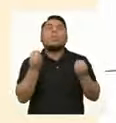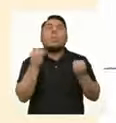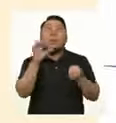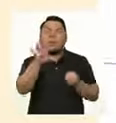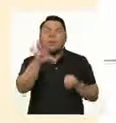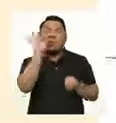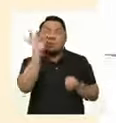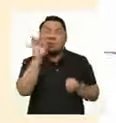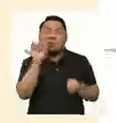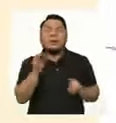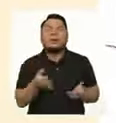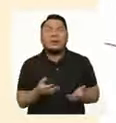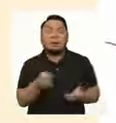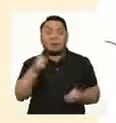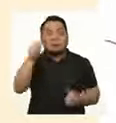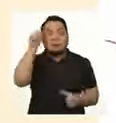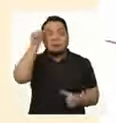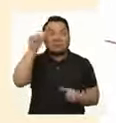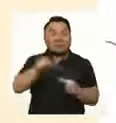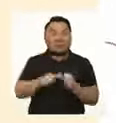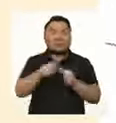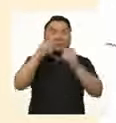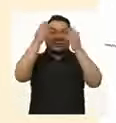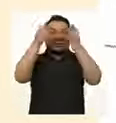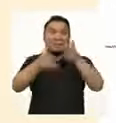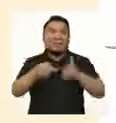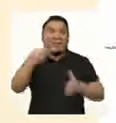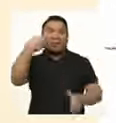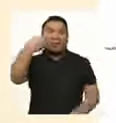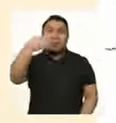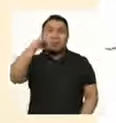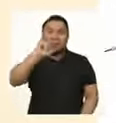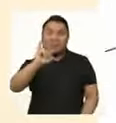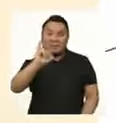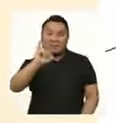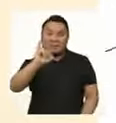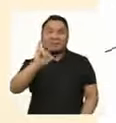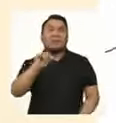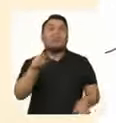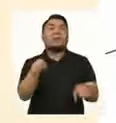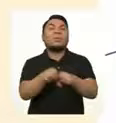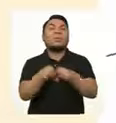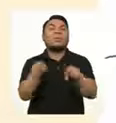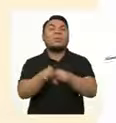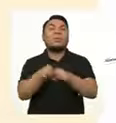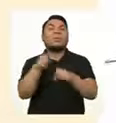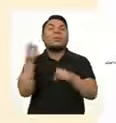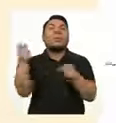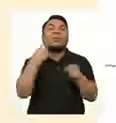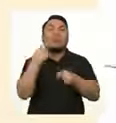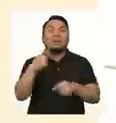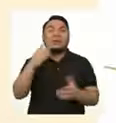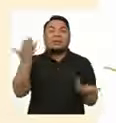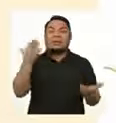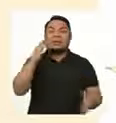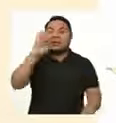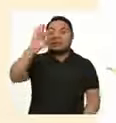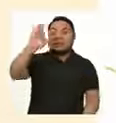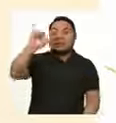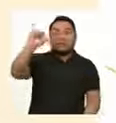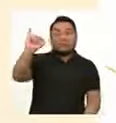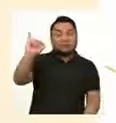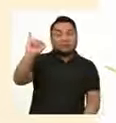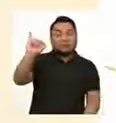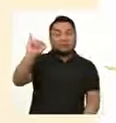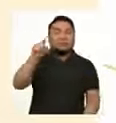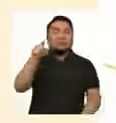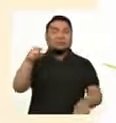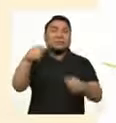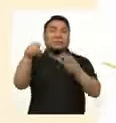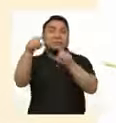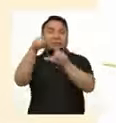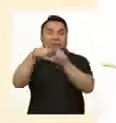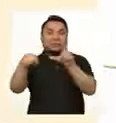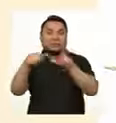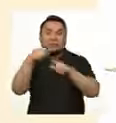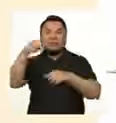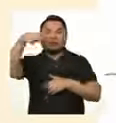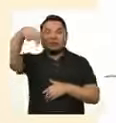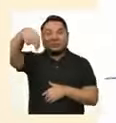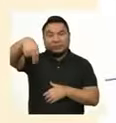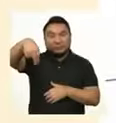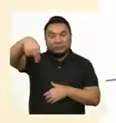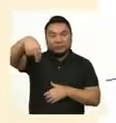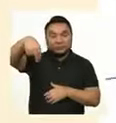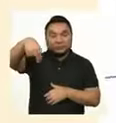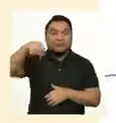ello, recuerden que la frecuencia relativa h sub i es el cociente entre el valor de la frecuencia absoluta f sub